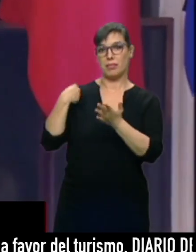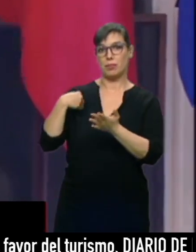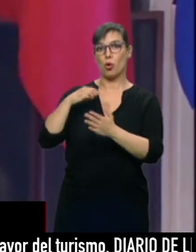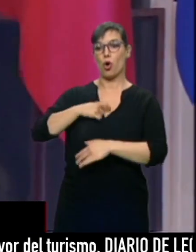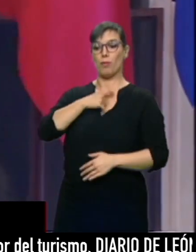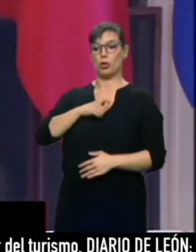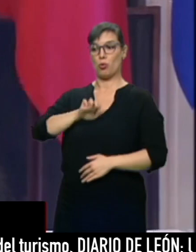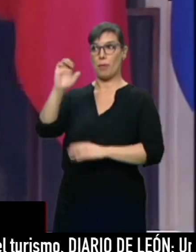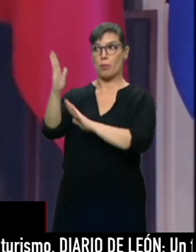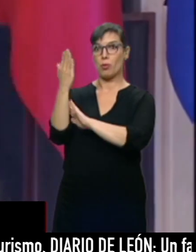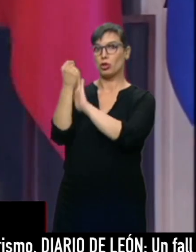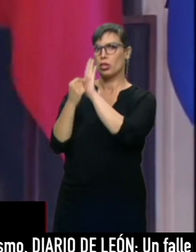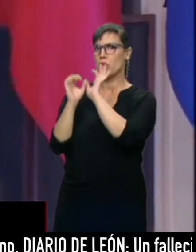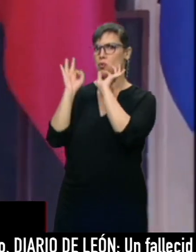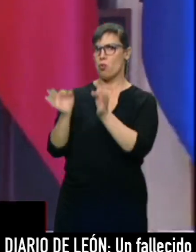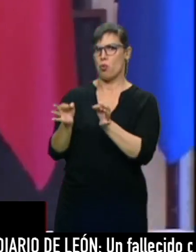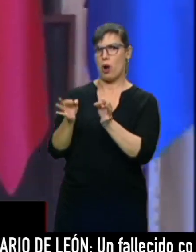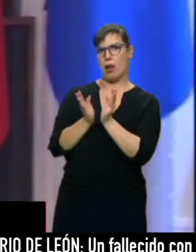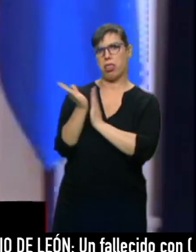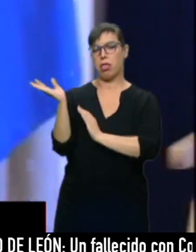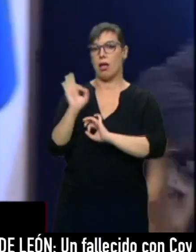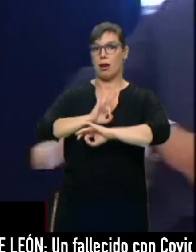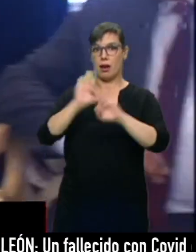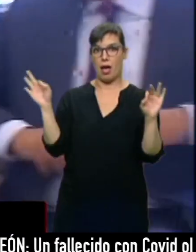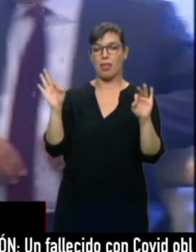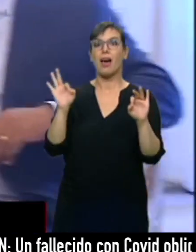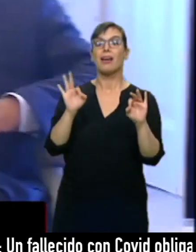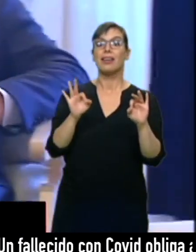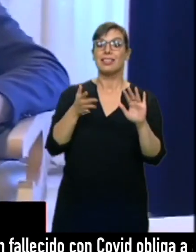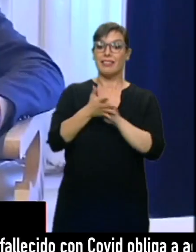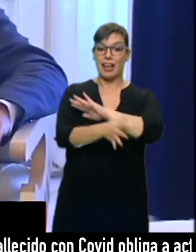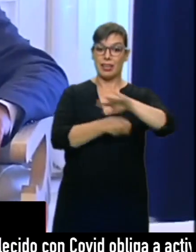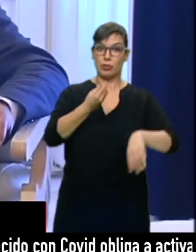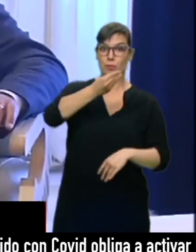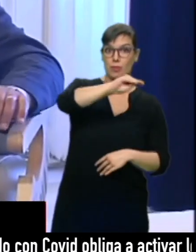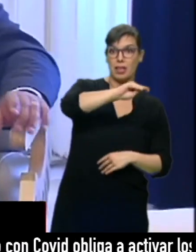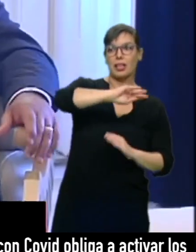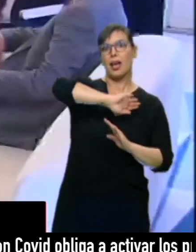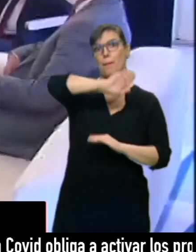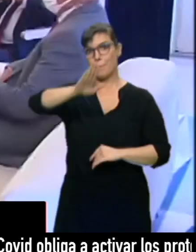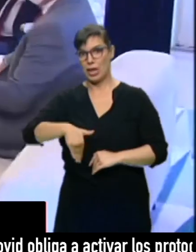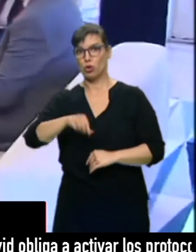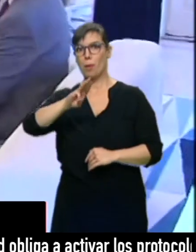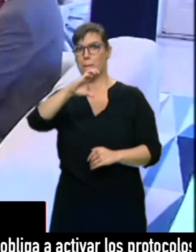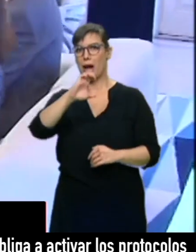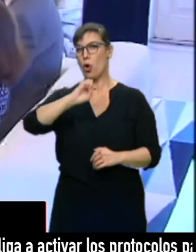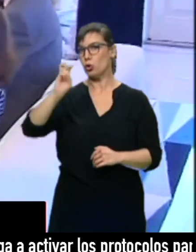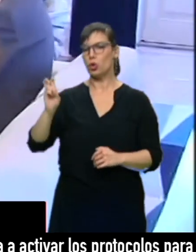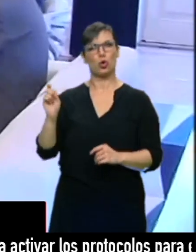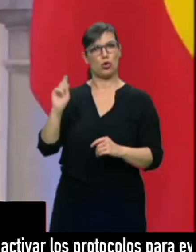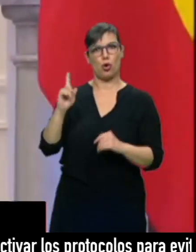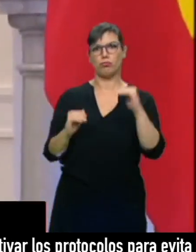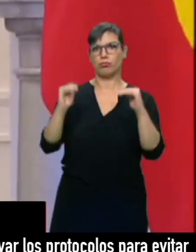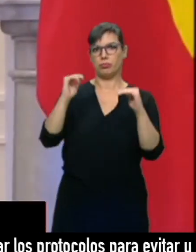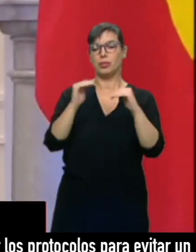no suponga ninguna merma en los presupuestos ordinarios de la PAC y la política de cohesión. Sánchez ha sido preguntado por los ataques a